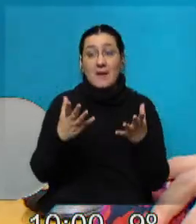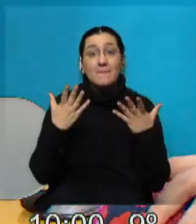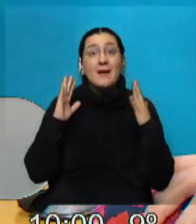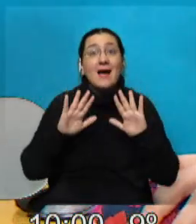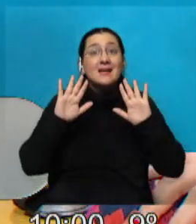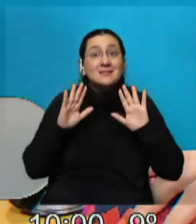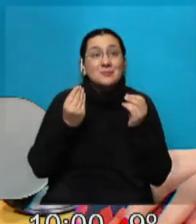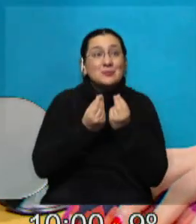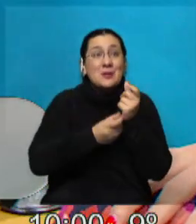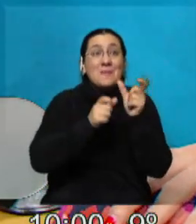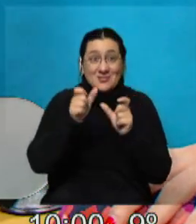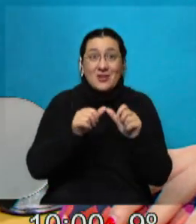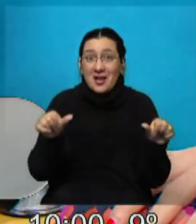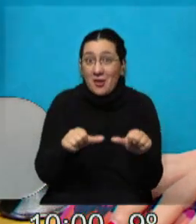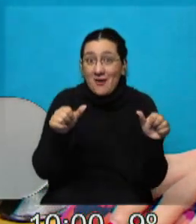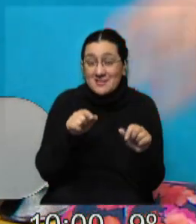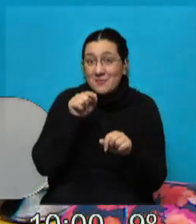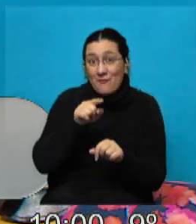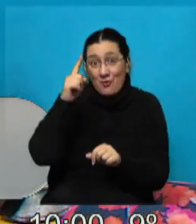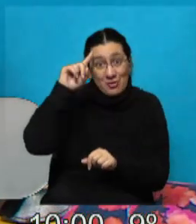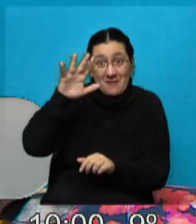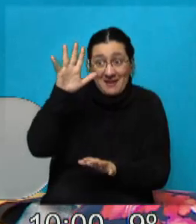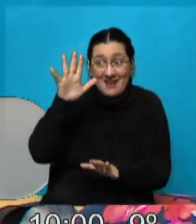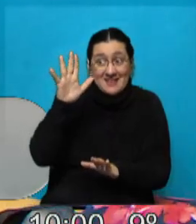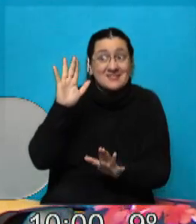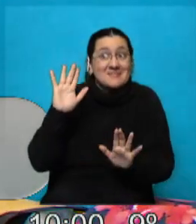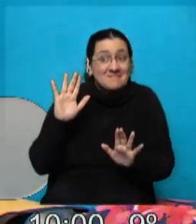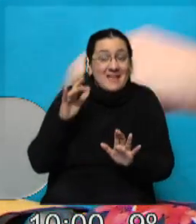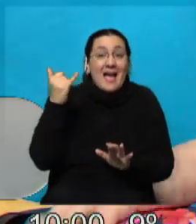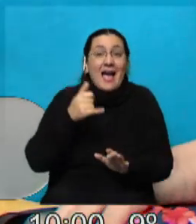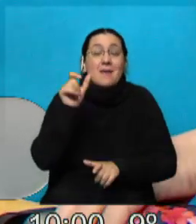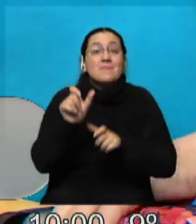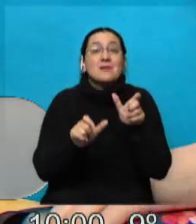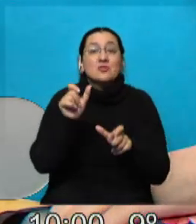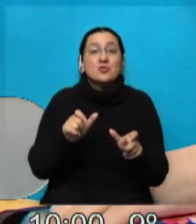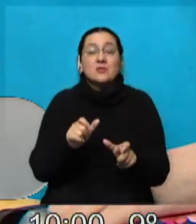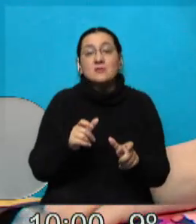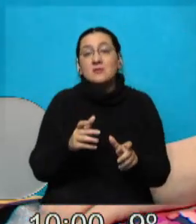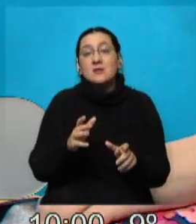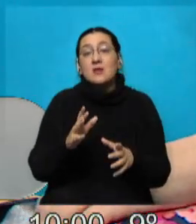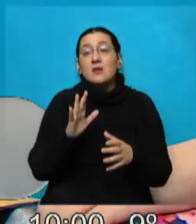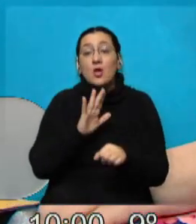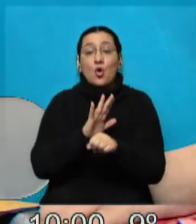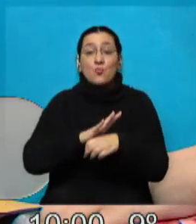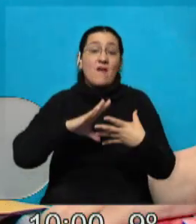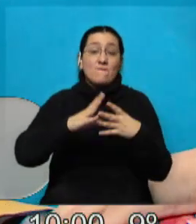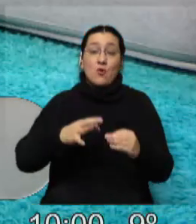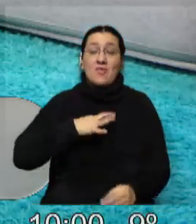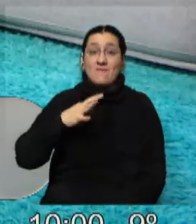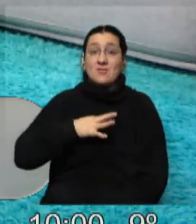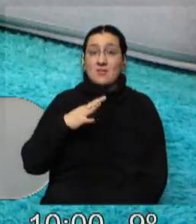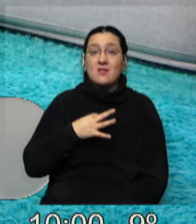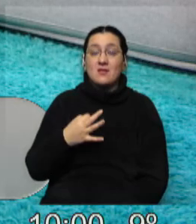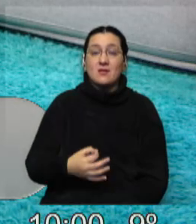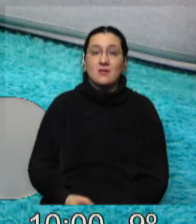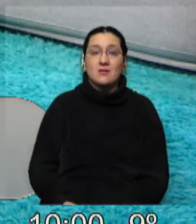pero no te imaginás que esa vuelta, persona puede practicar las eso. Diferentes comunidades, hay personas en realidad que lo toman como una forma de vida. Pero ¿no? ¿Vos